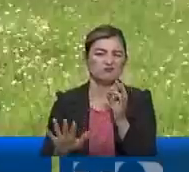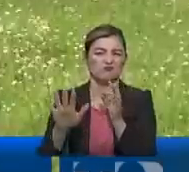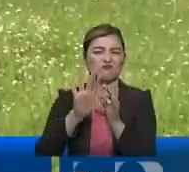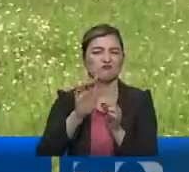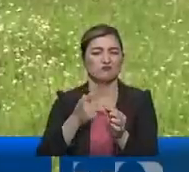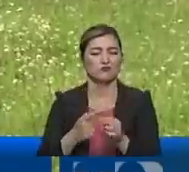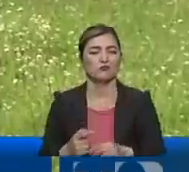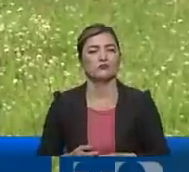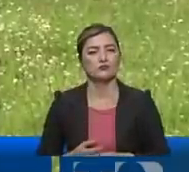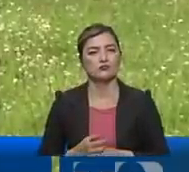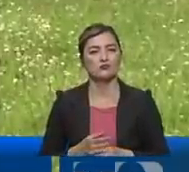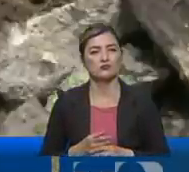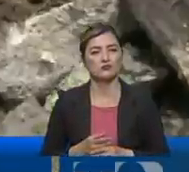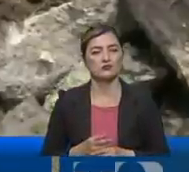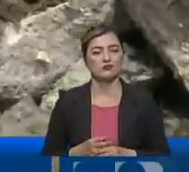ciudad.